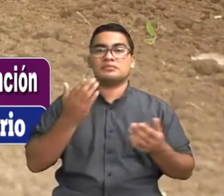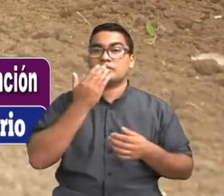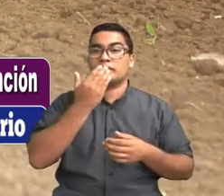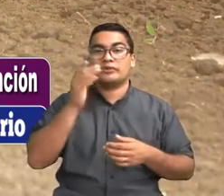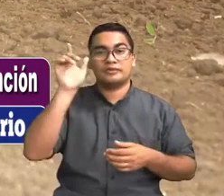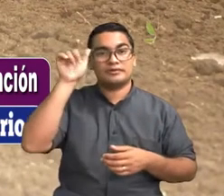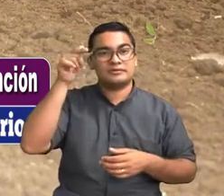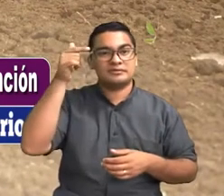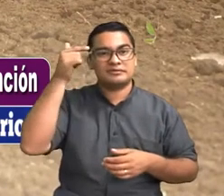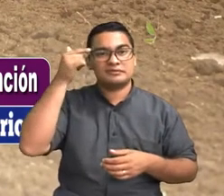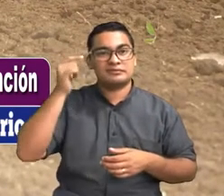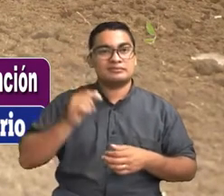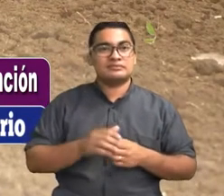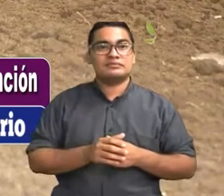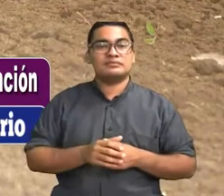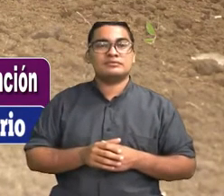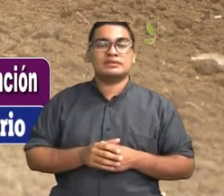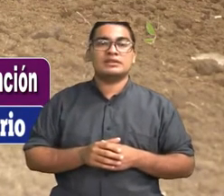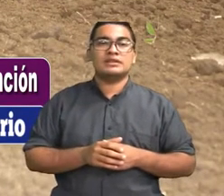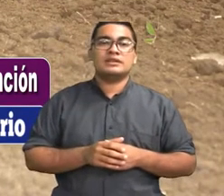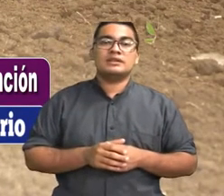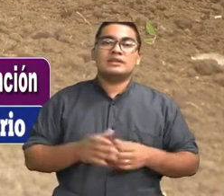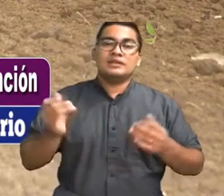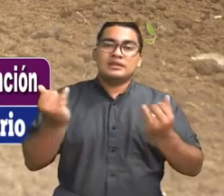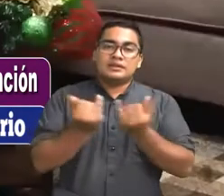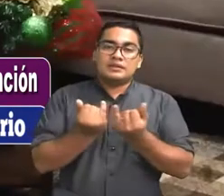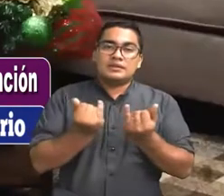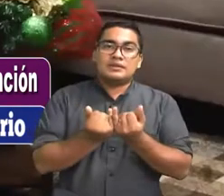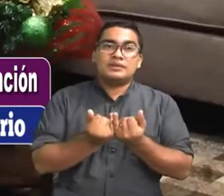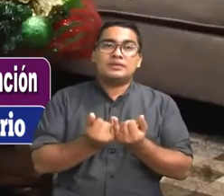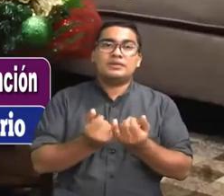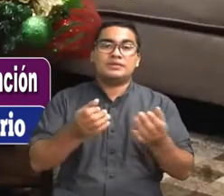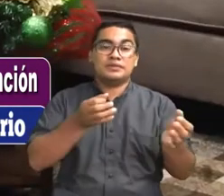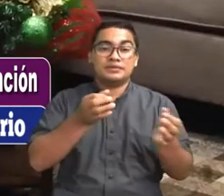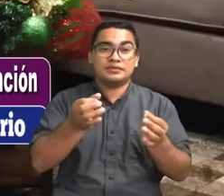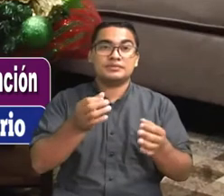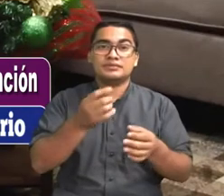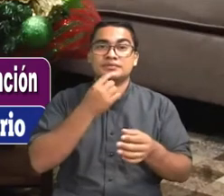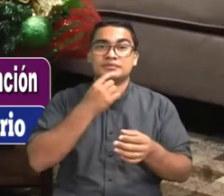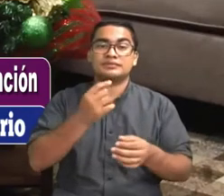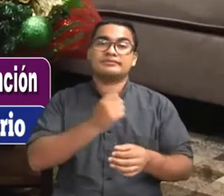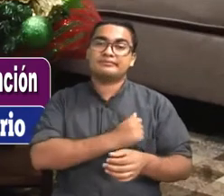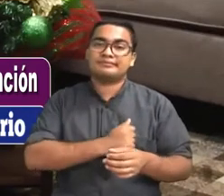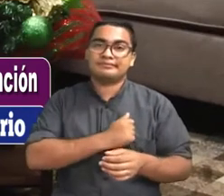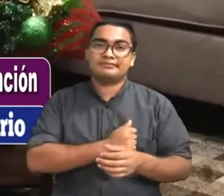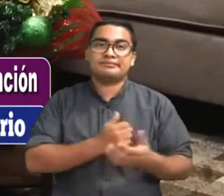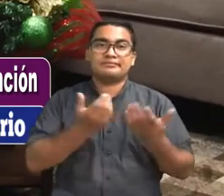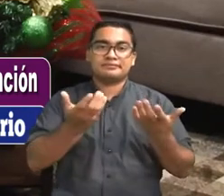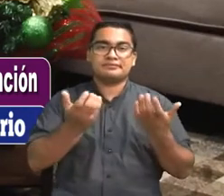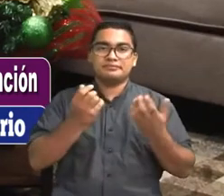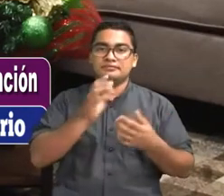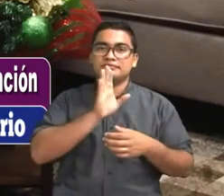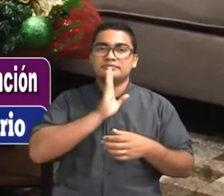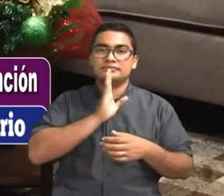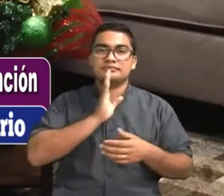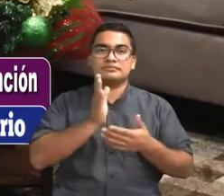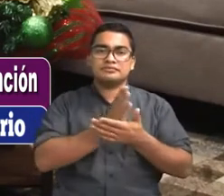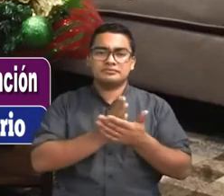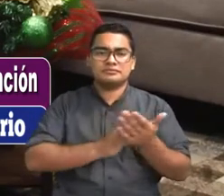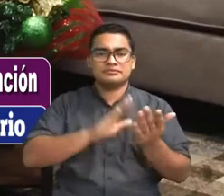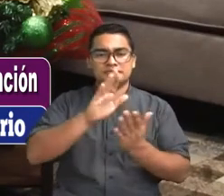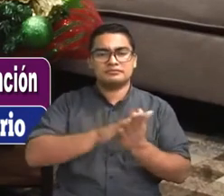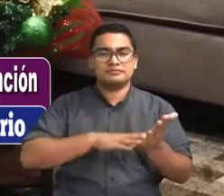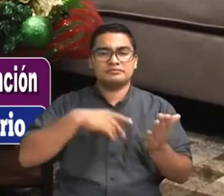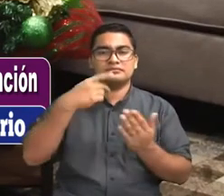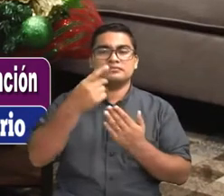gobierno. Y que sin duda es dentro de eso que usted plantea, discúlpeme, quisiera mencionar algunos programas que también